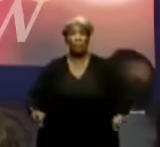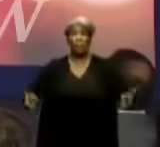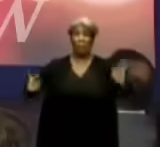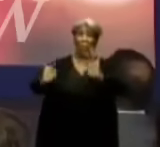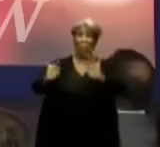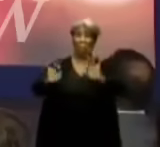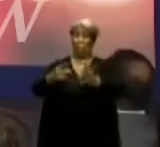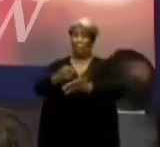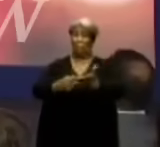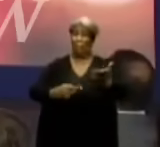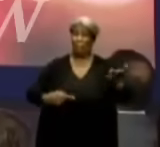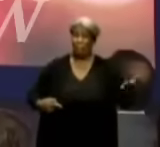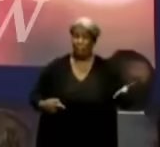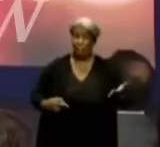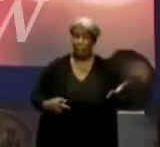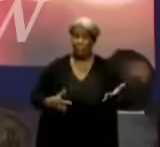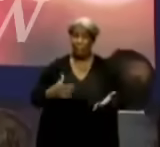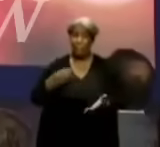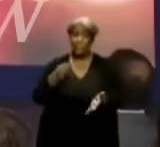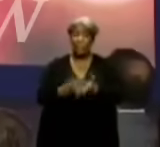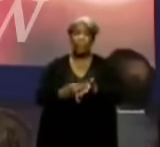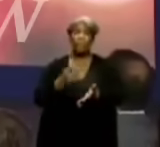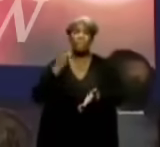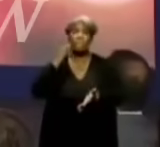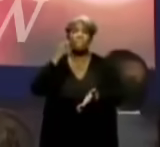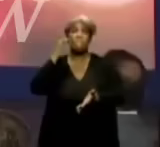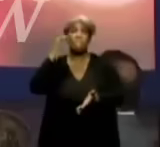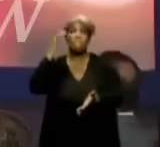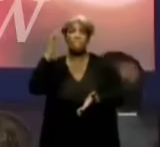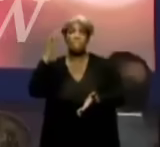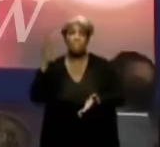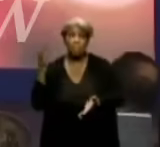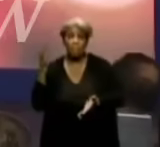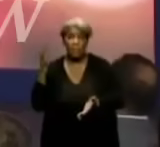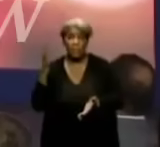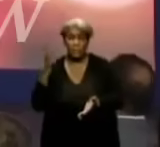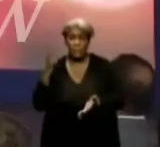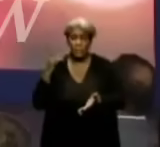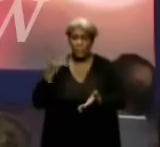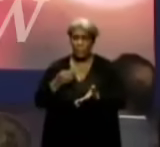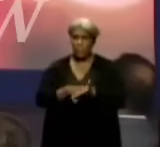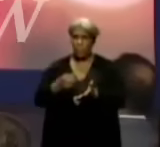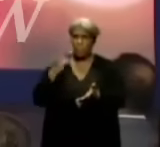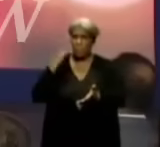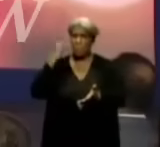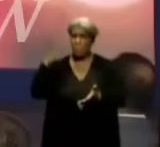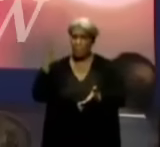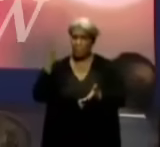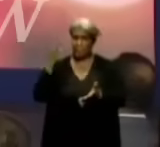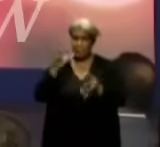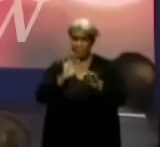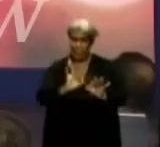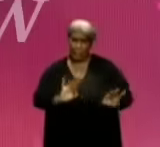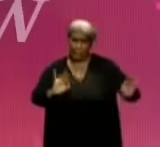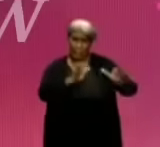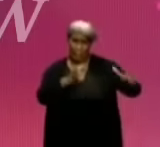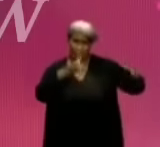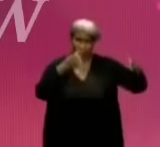un déficit en el sector, lo que llama el déficit primario de la economía. Es decir,